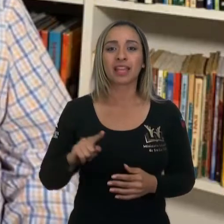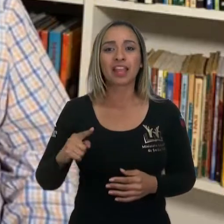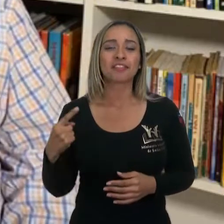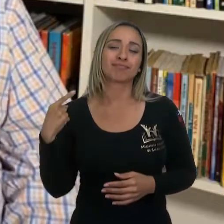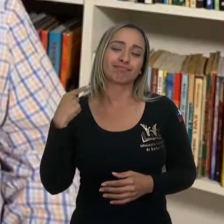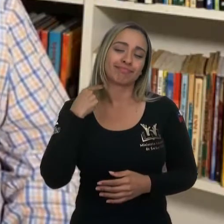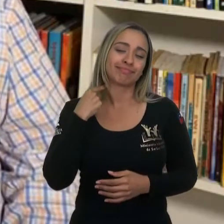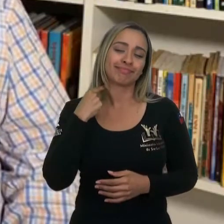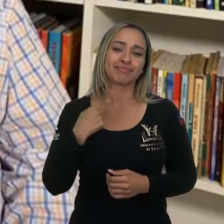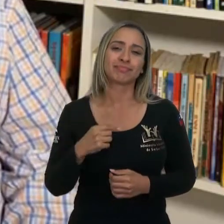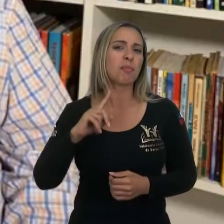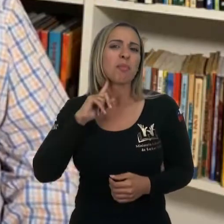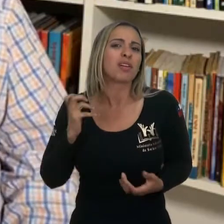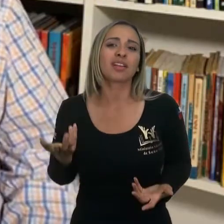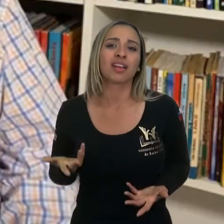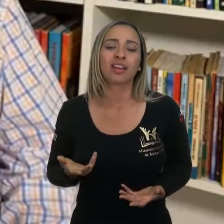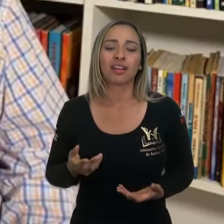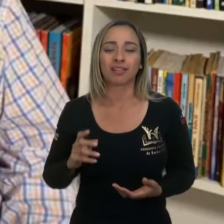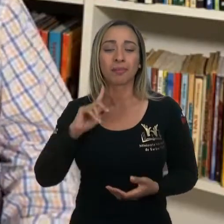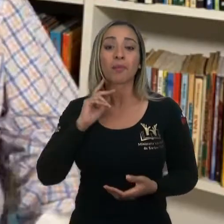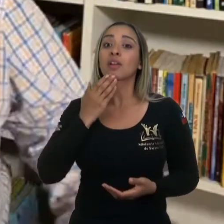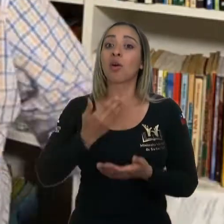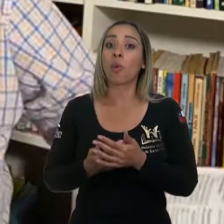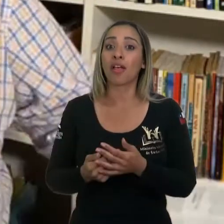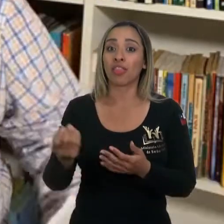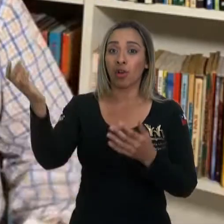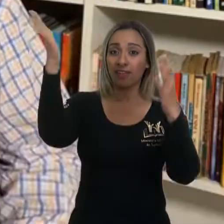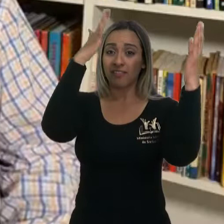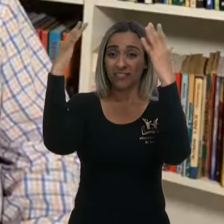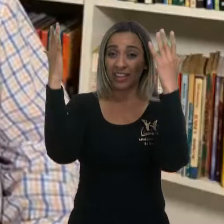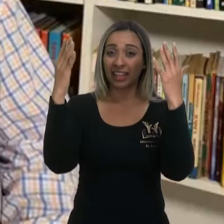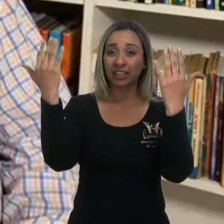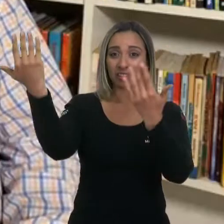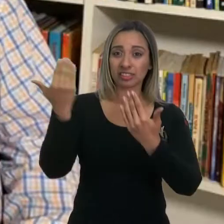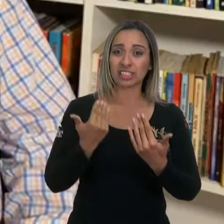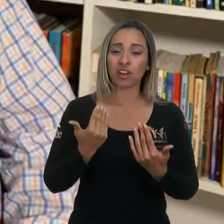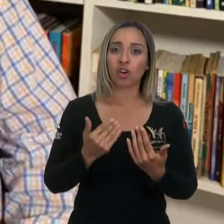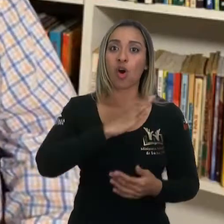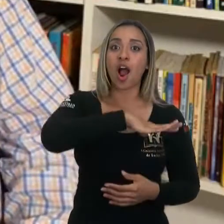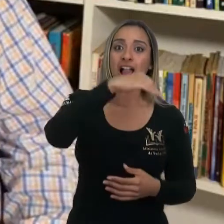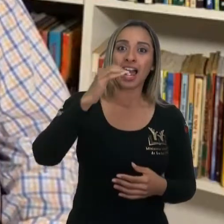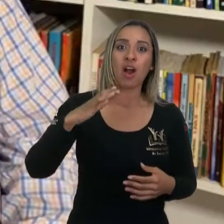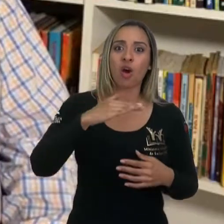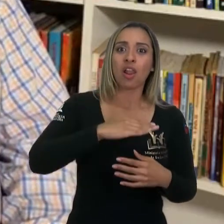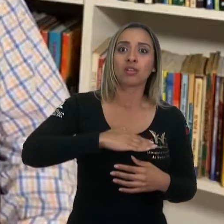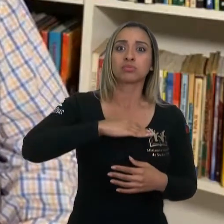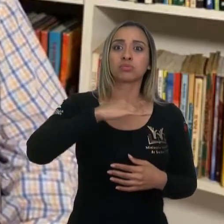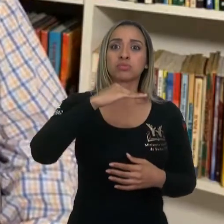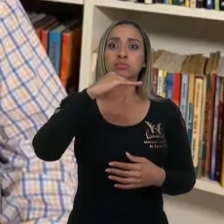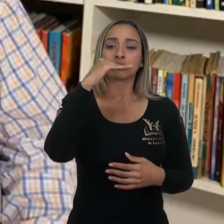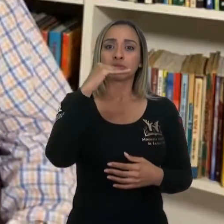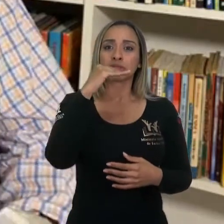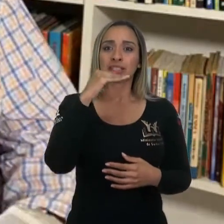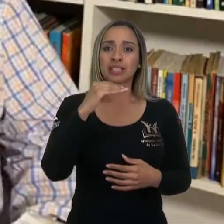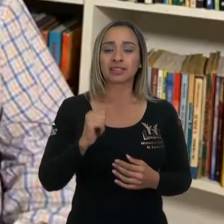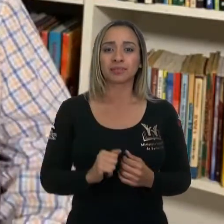ellos fallaron. ¿Por qué? Porque cuando el viento apareció, cuando las olas gigantescas empezaron